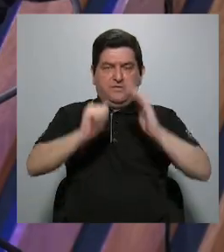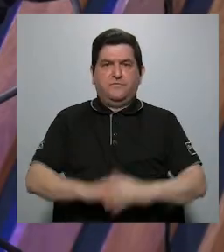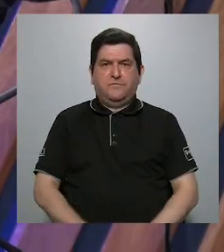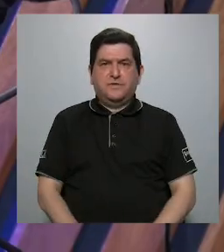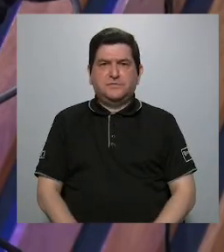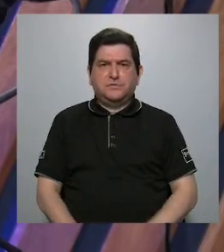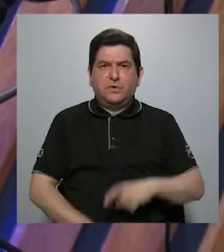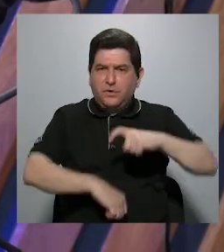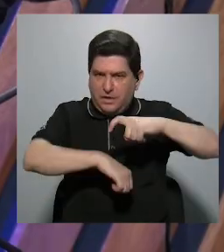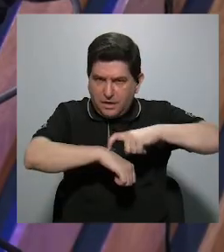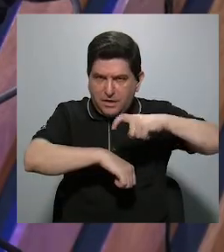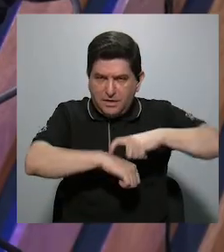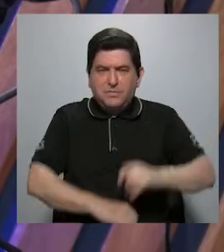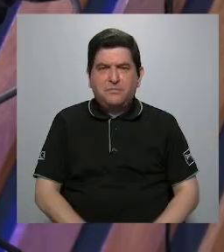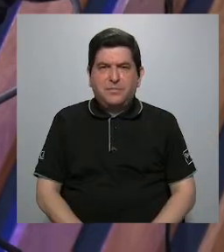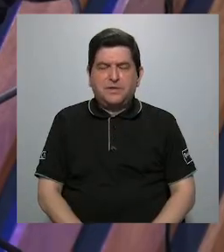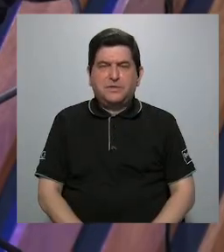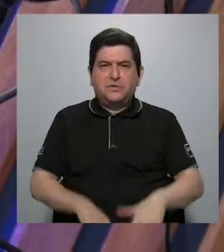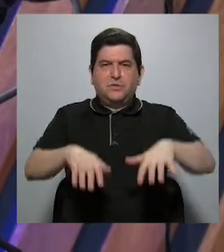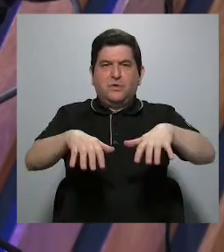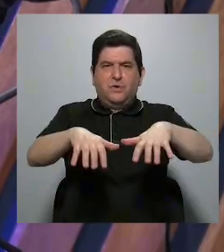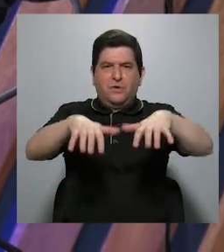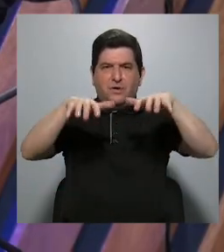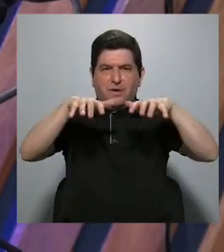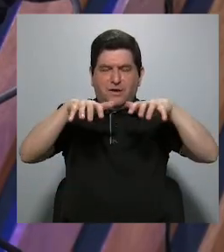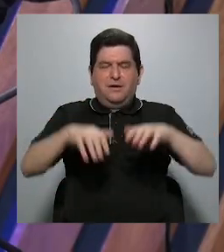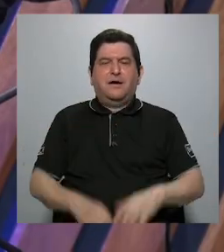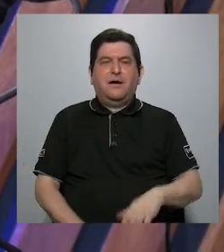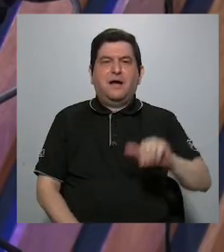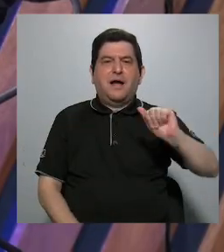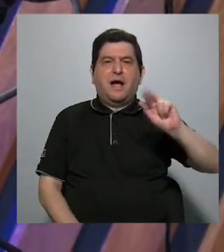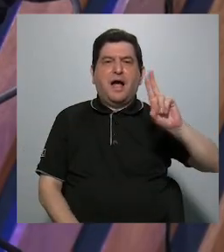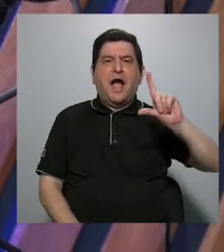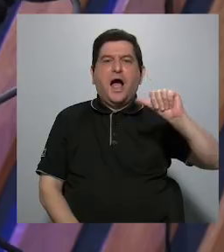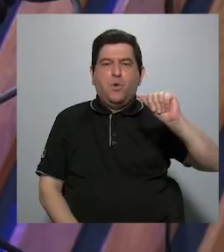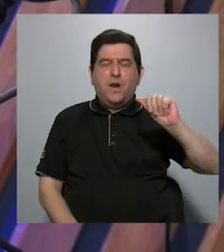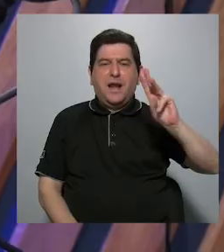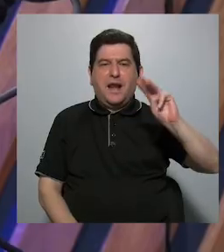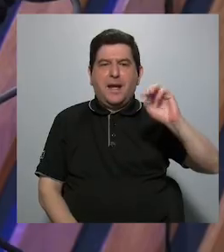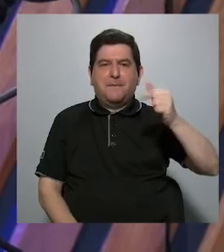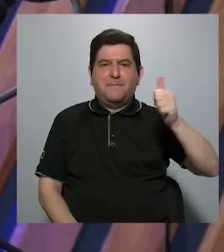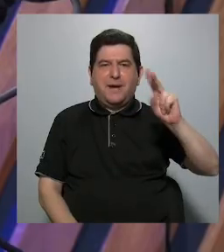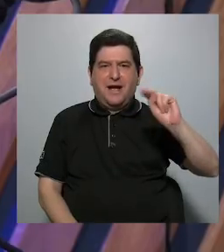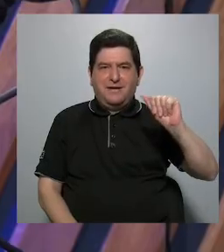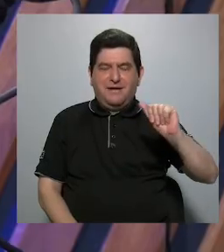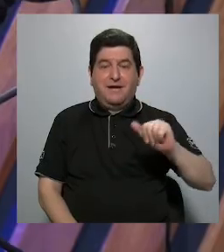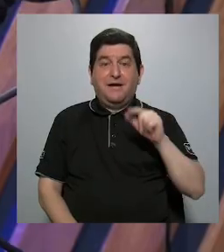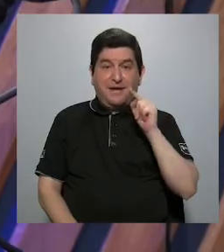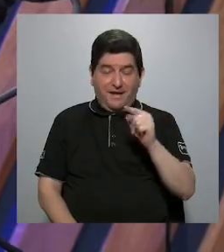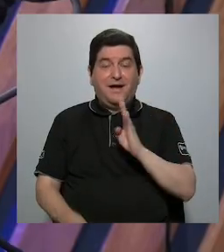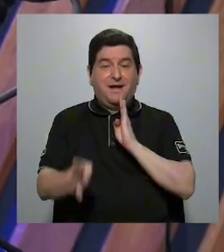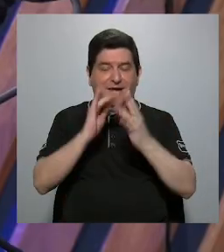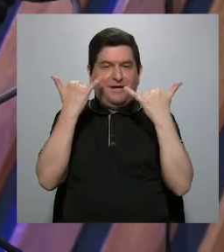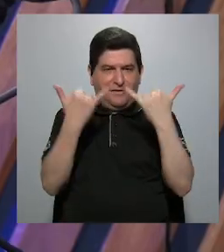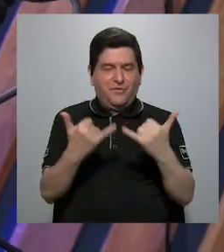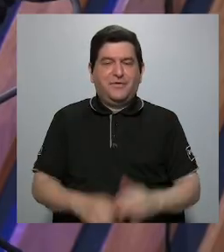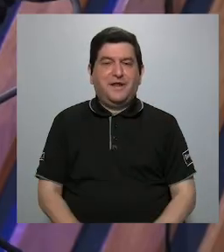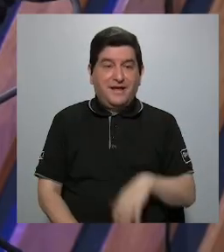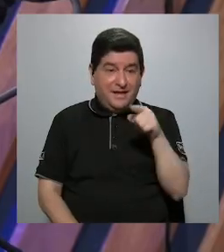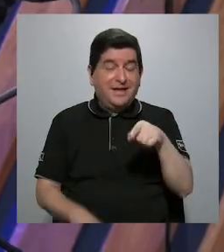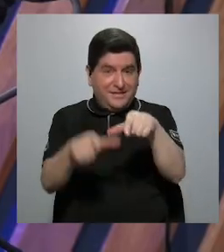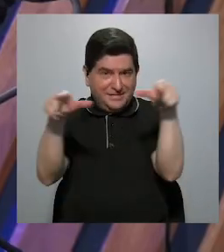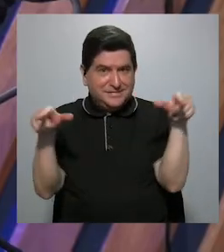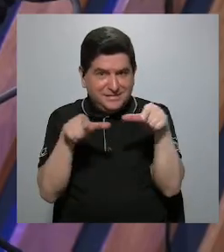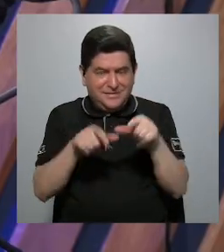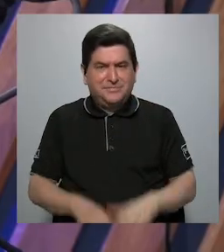tenía entonces un aula magna, y ahí quiero llevar un poco esta conversación. Esa aula